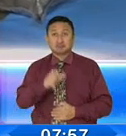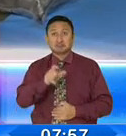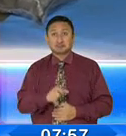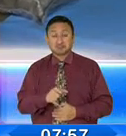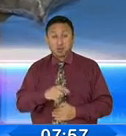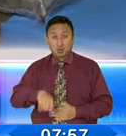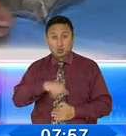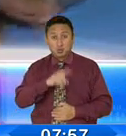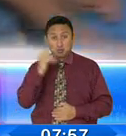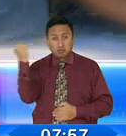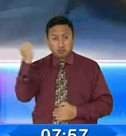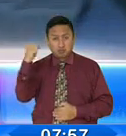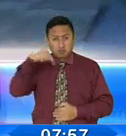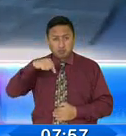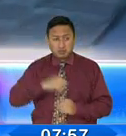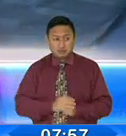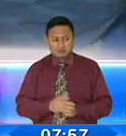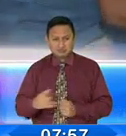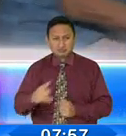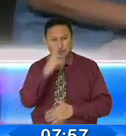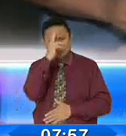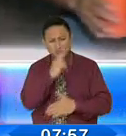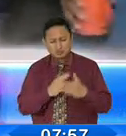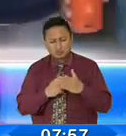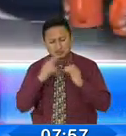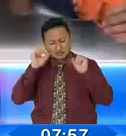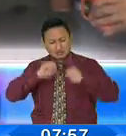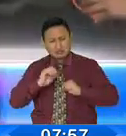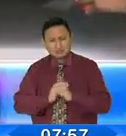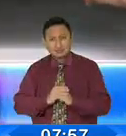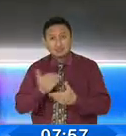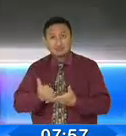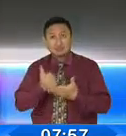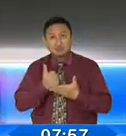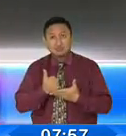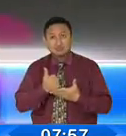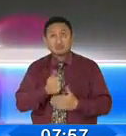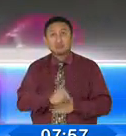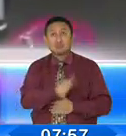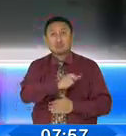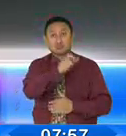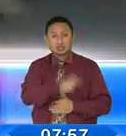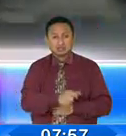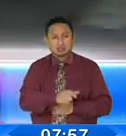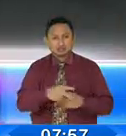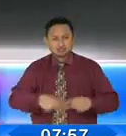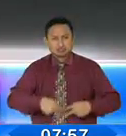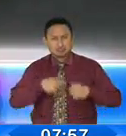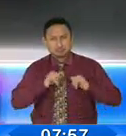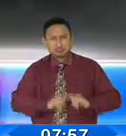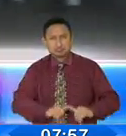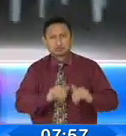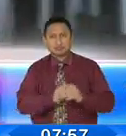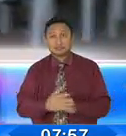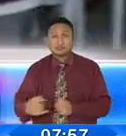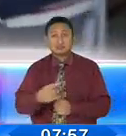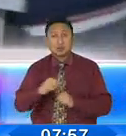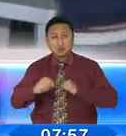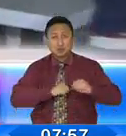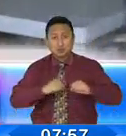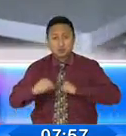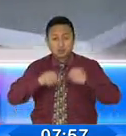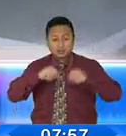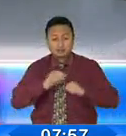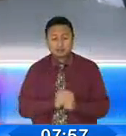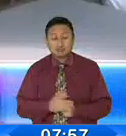que lleva en su humildad la bondad y la esperanza de que gracias a ella la vida de otros se extienda. Además del esfuerzo que hace esta mujer,